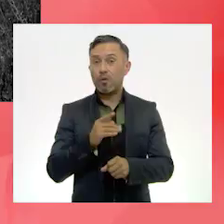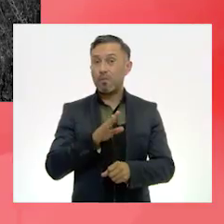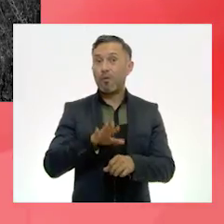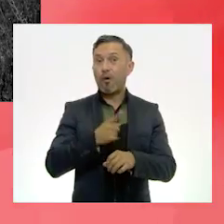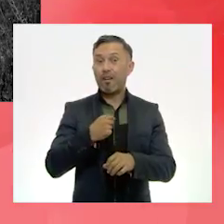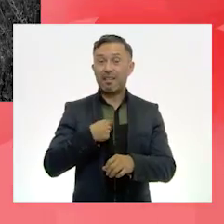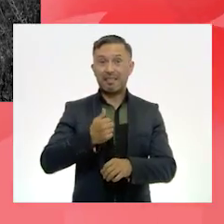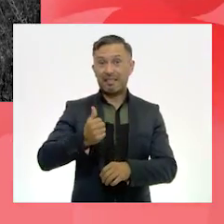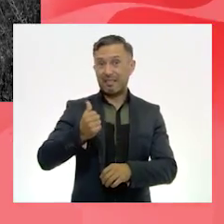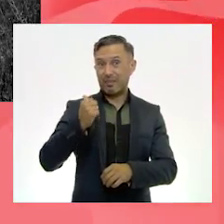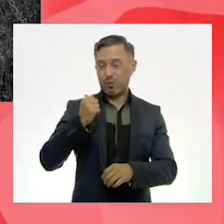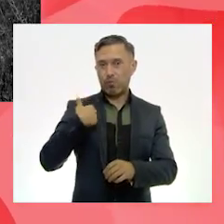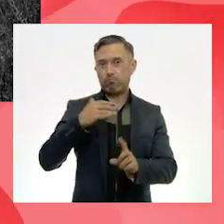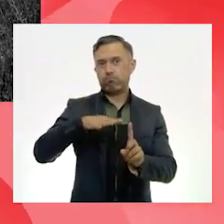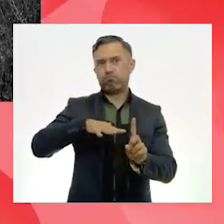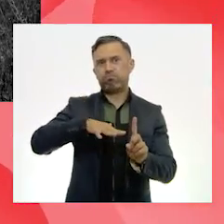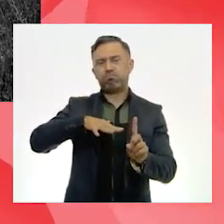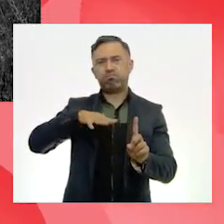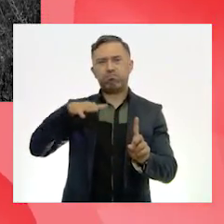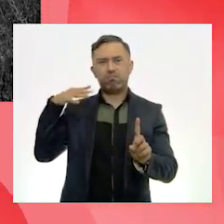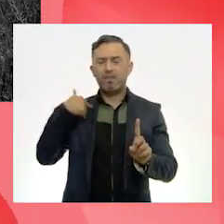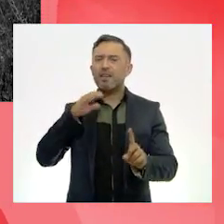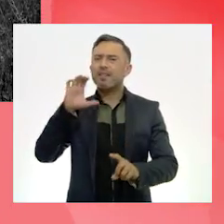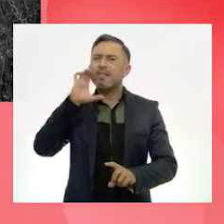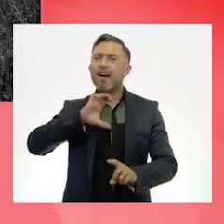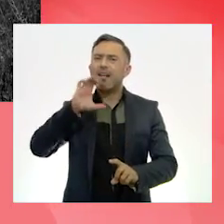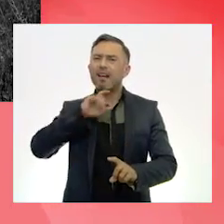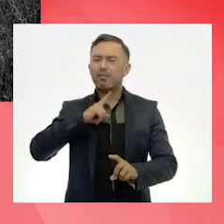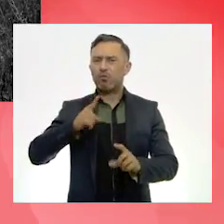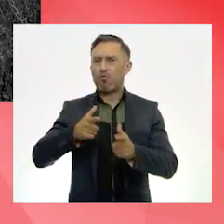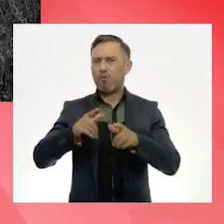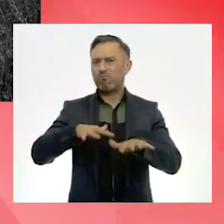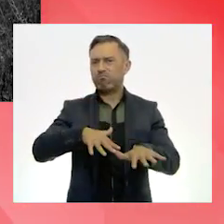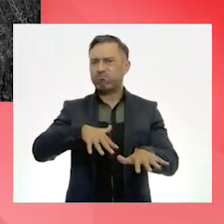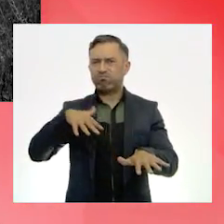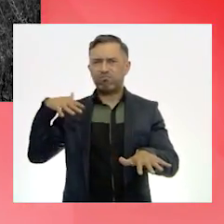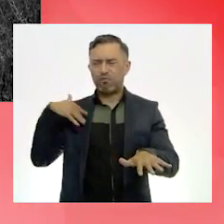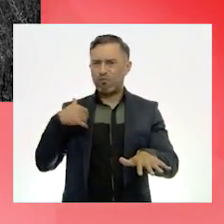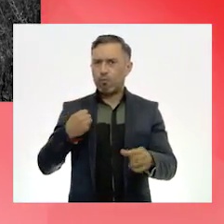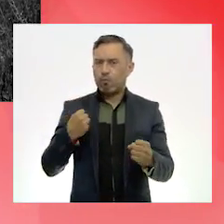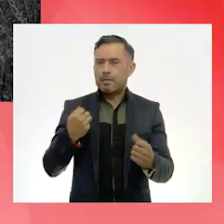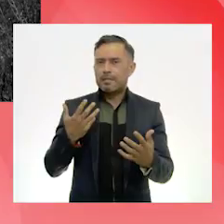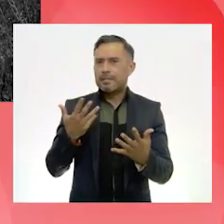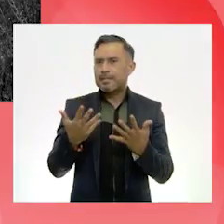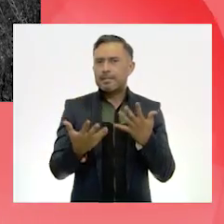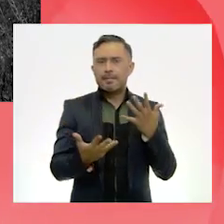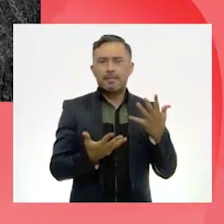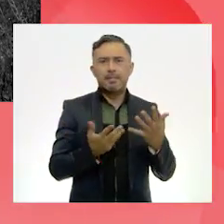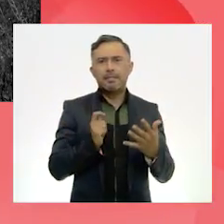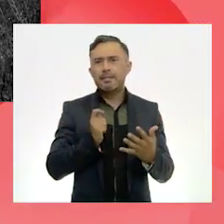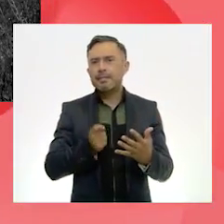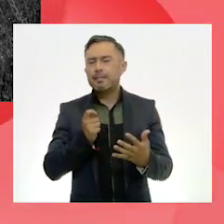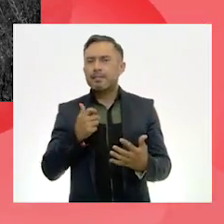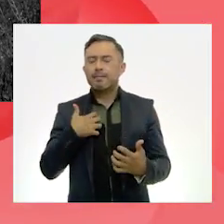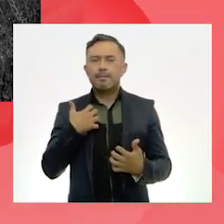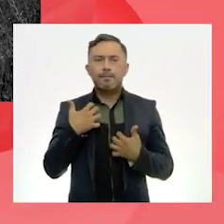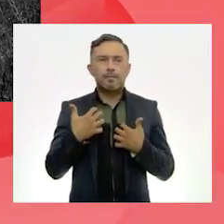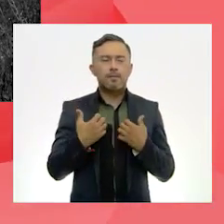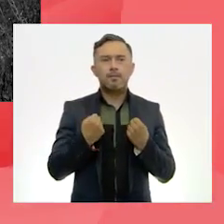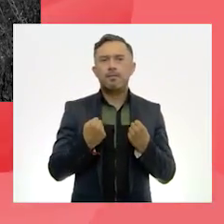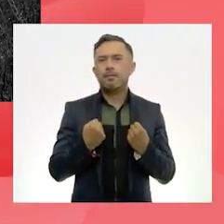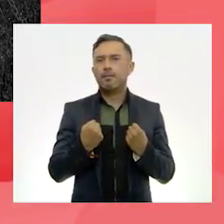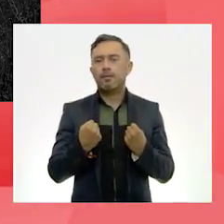toda la fuerza carrancista, ¿no? Un momento de desesperación.